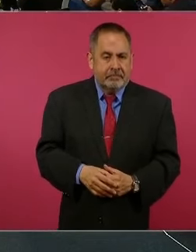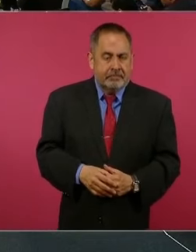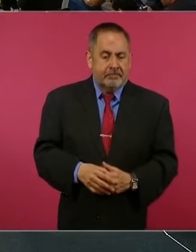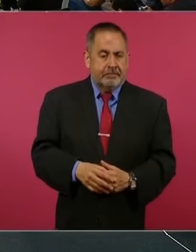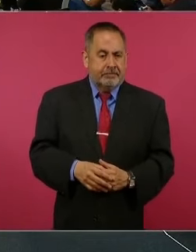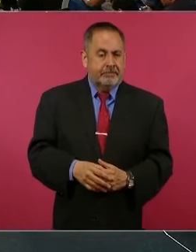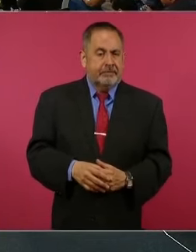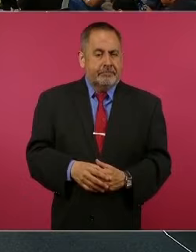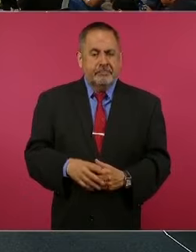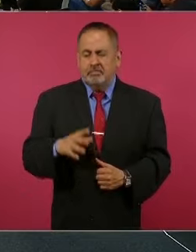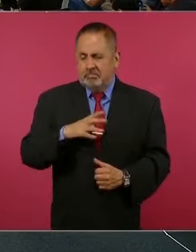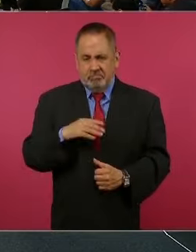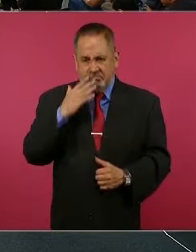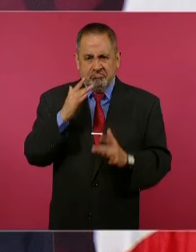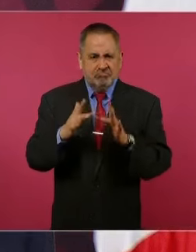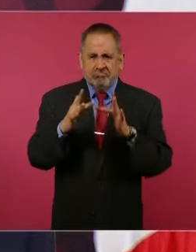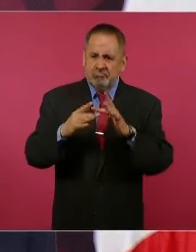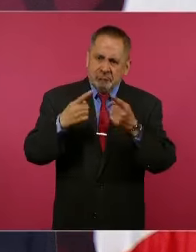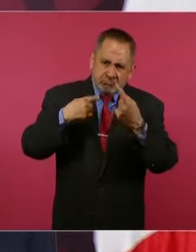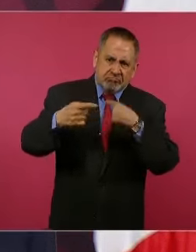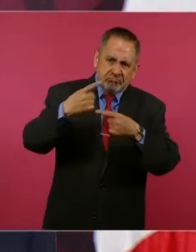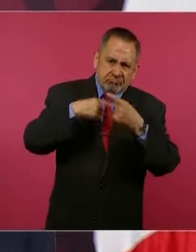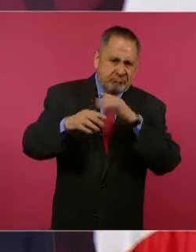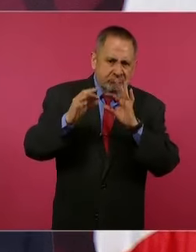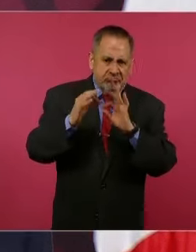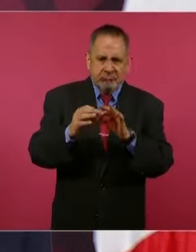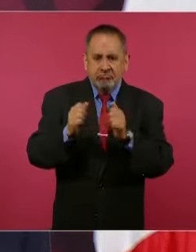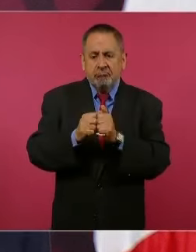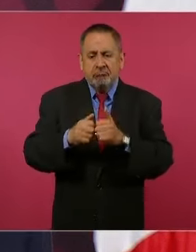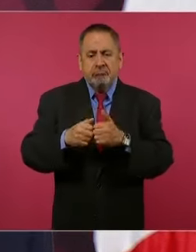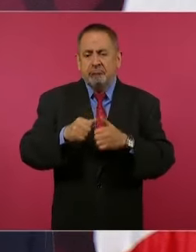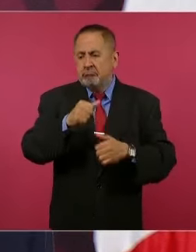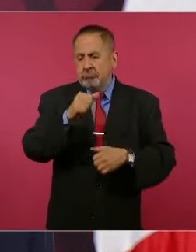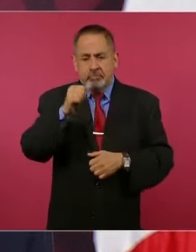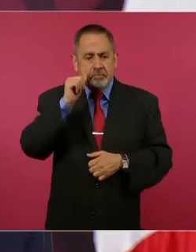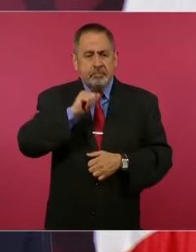eh Muy buena comunicación terrestre